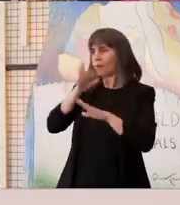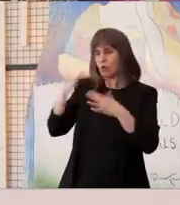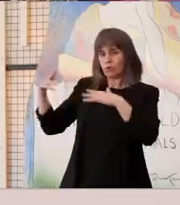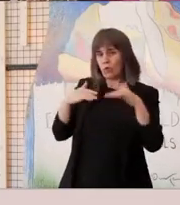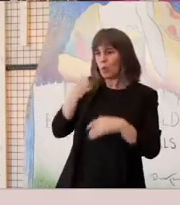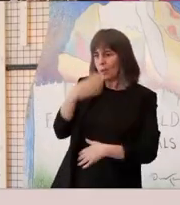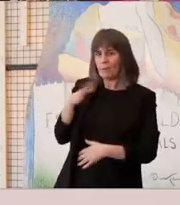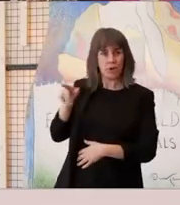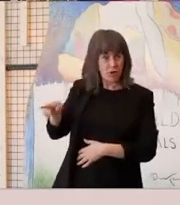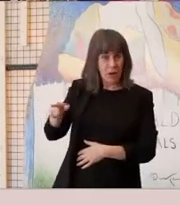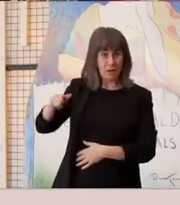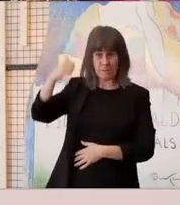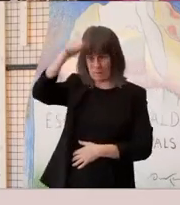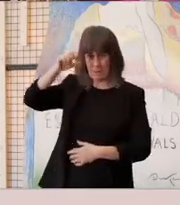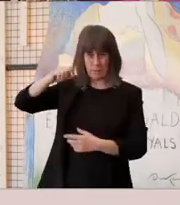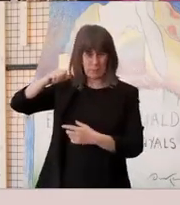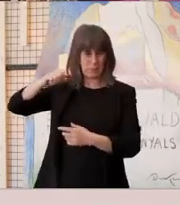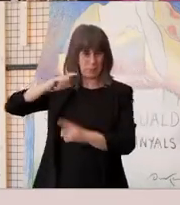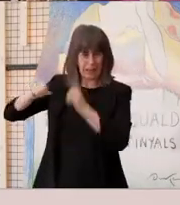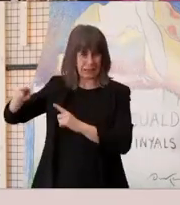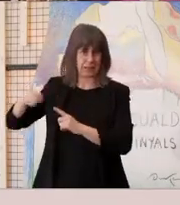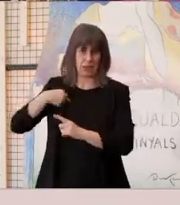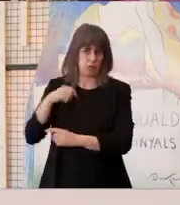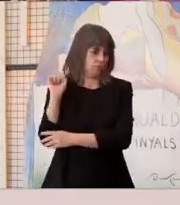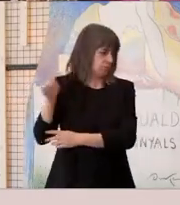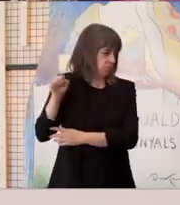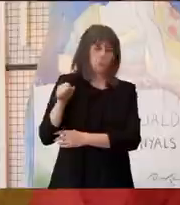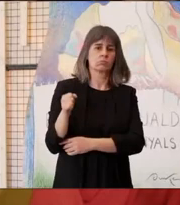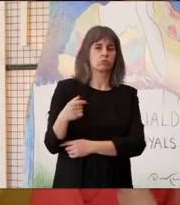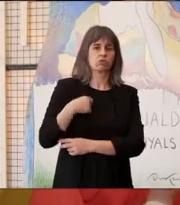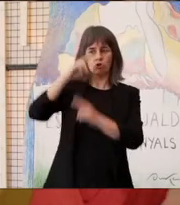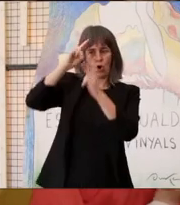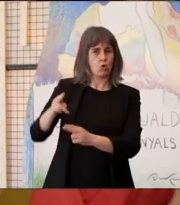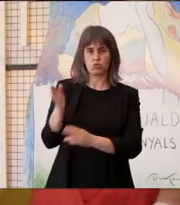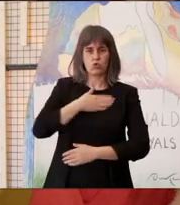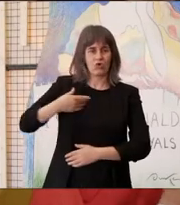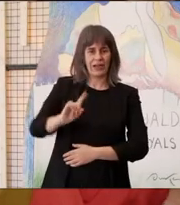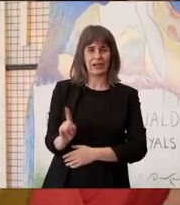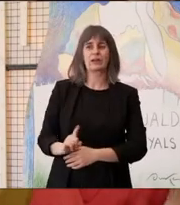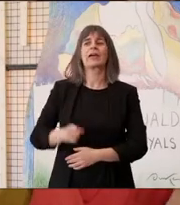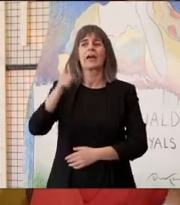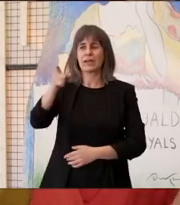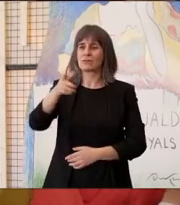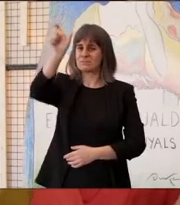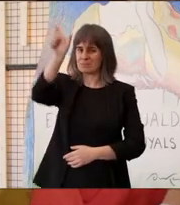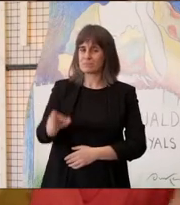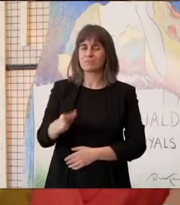no le puedo hacer pleitesía está hoy aquí es una grande trabajamos mucho con el deporte